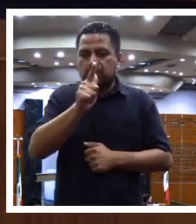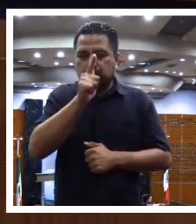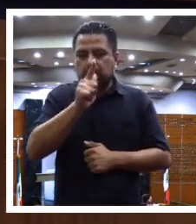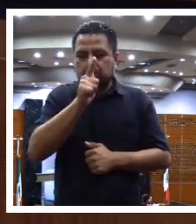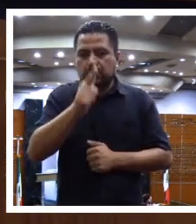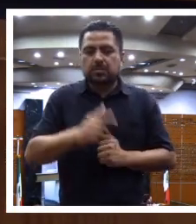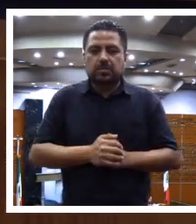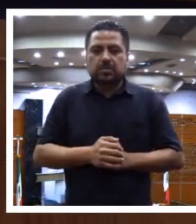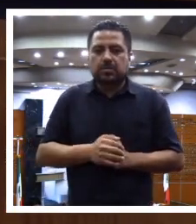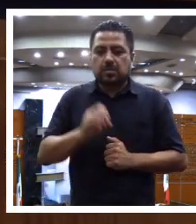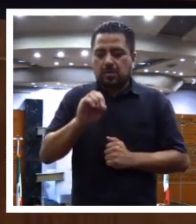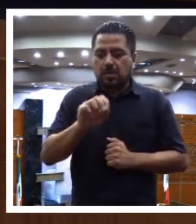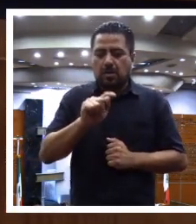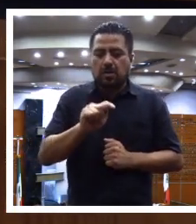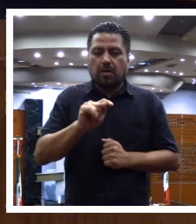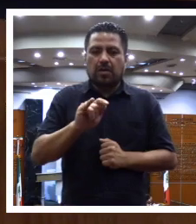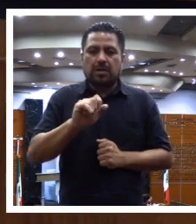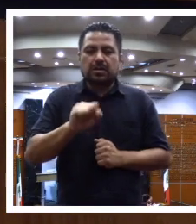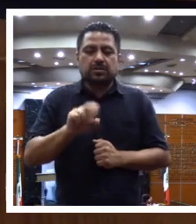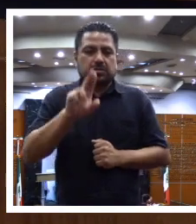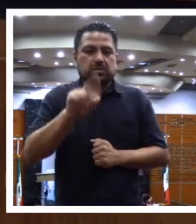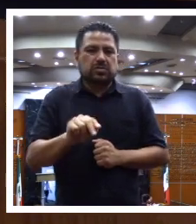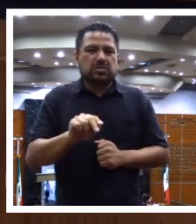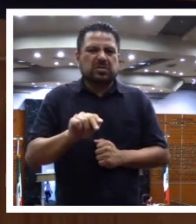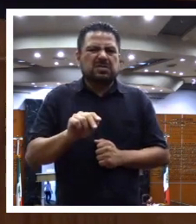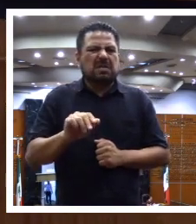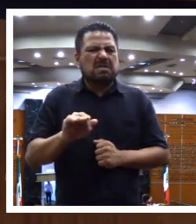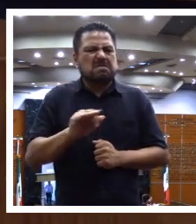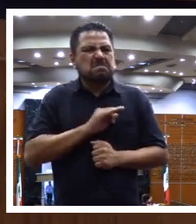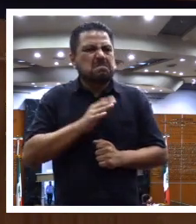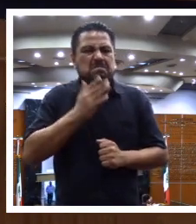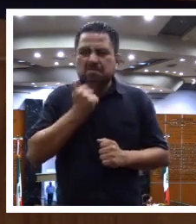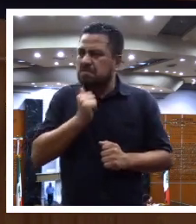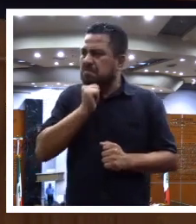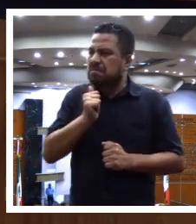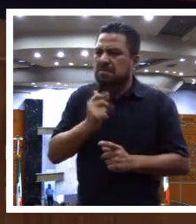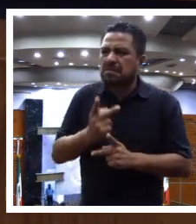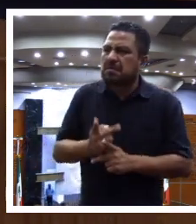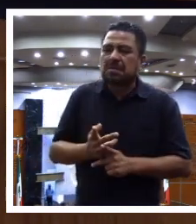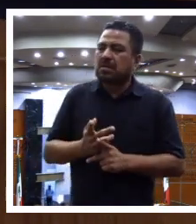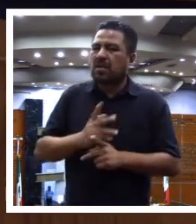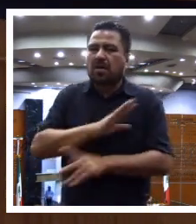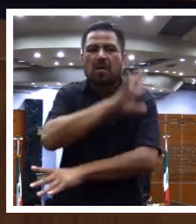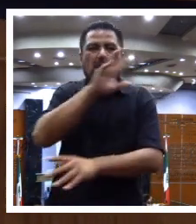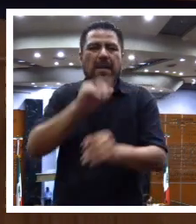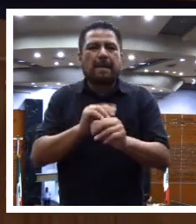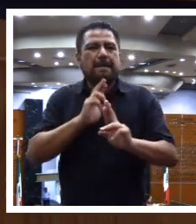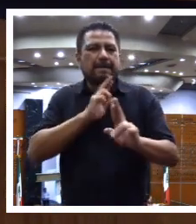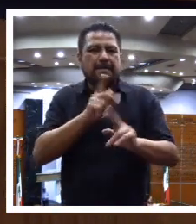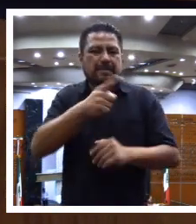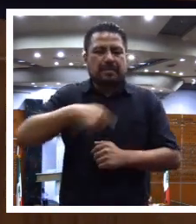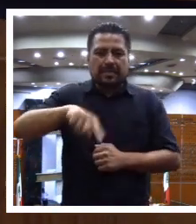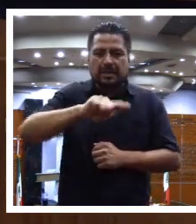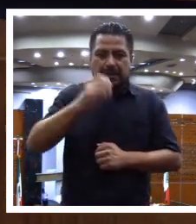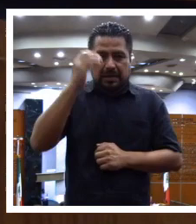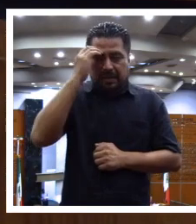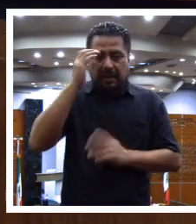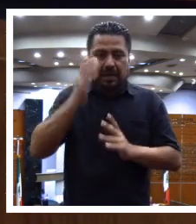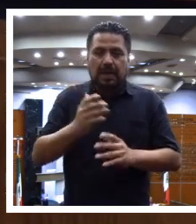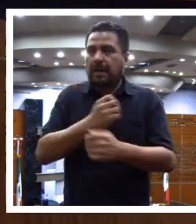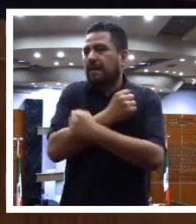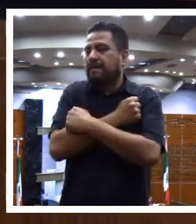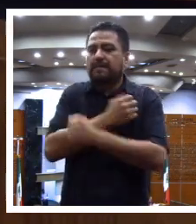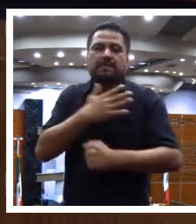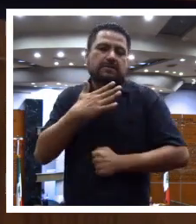eléctrica. Otis no tuvo piedad y el resultado es por todos conocido. Va mi